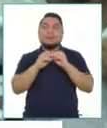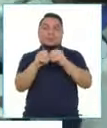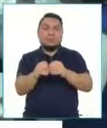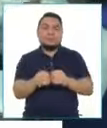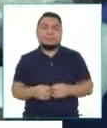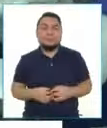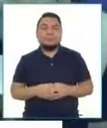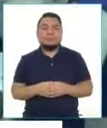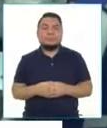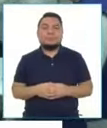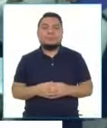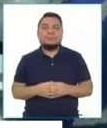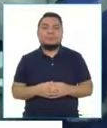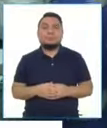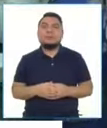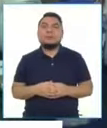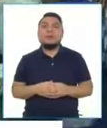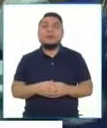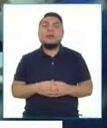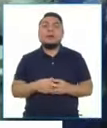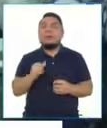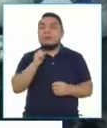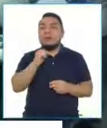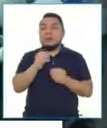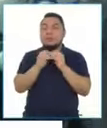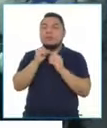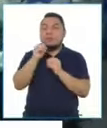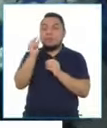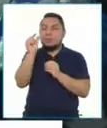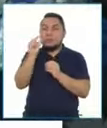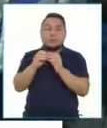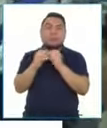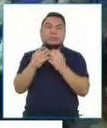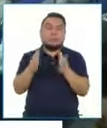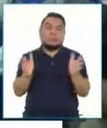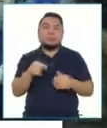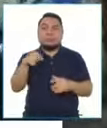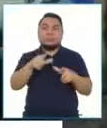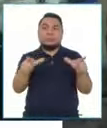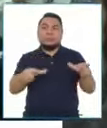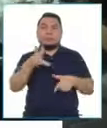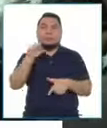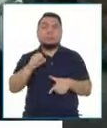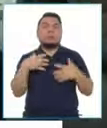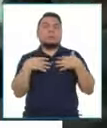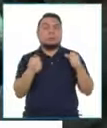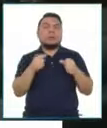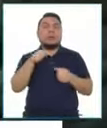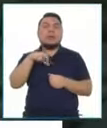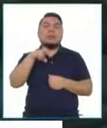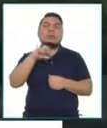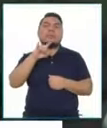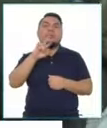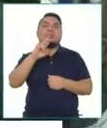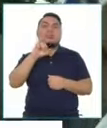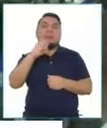implementar, culminar la implementación en este lugar, en esta villa de salud Apurímac.